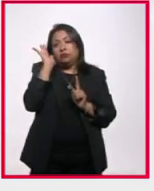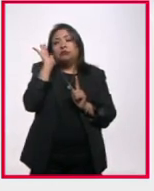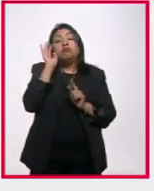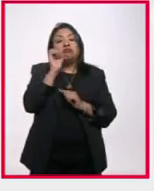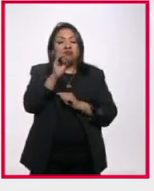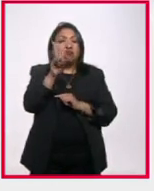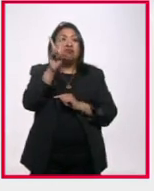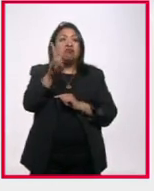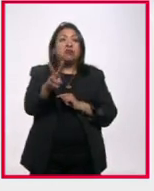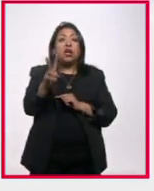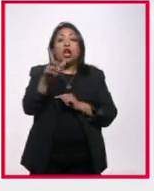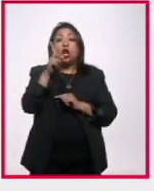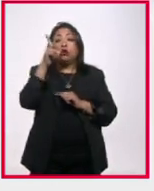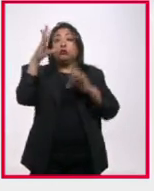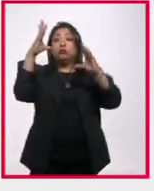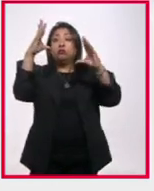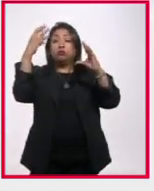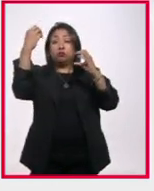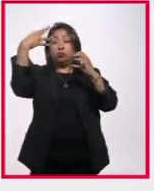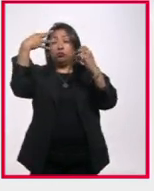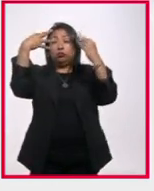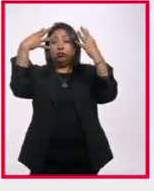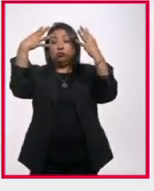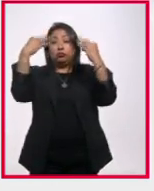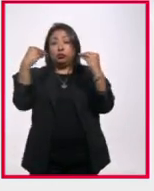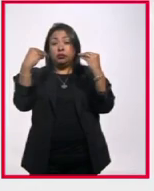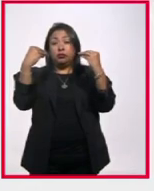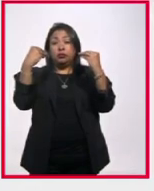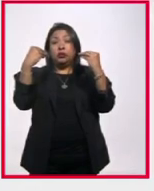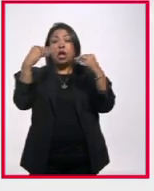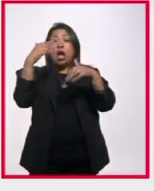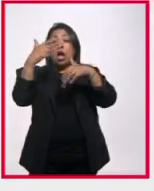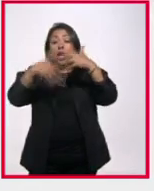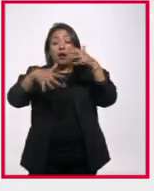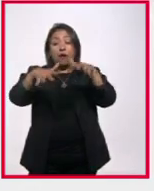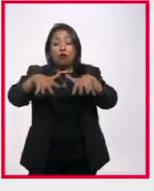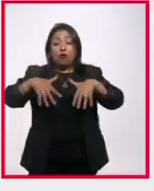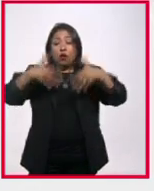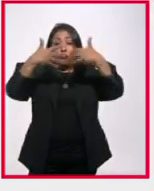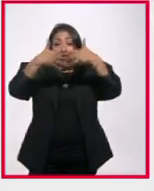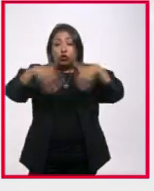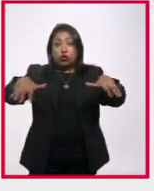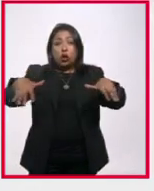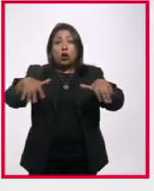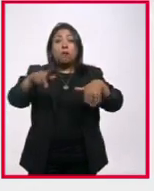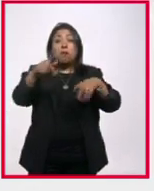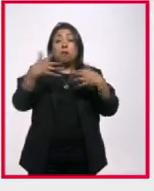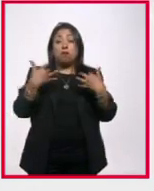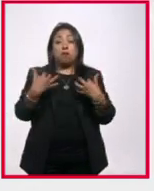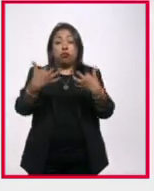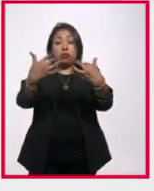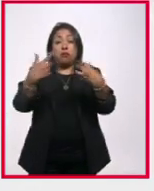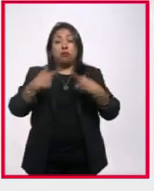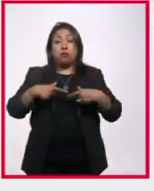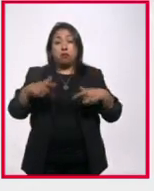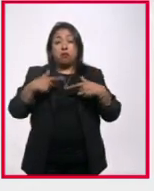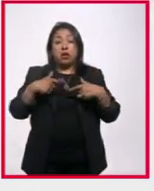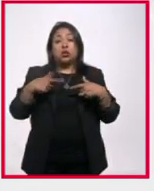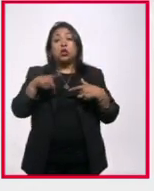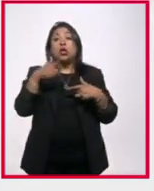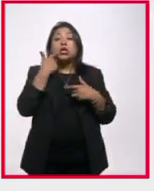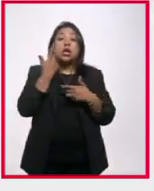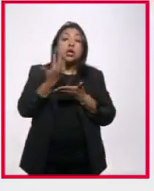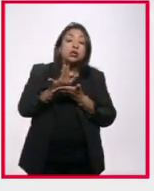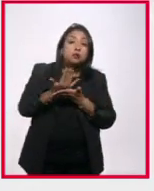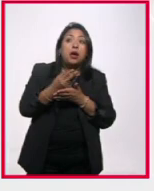porque sí, se apagan los reflectores, se apaga, o sea, terminas una función, te despides de toda la gente que está ahí esperando que le des un